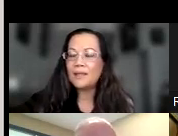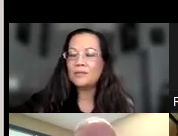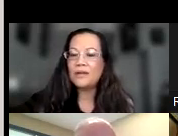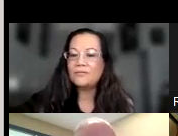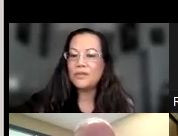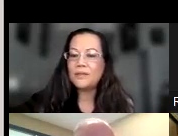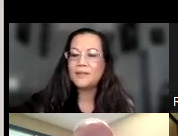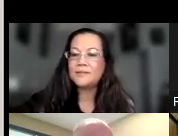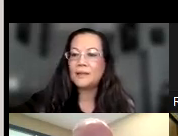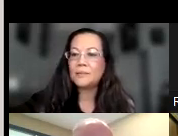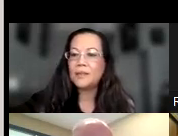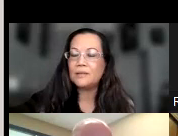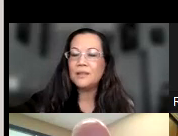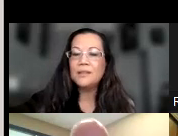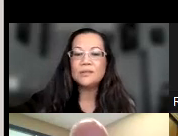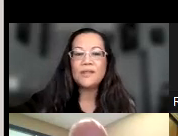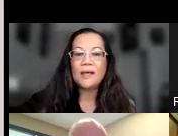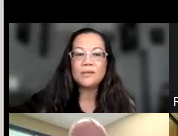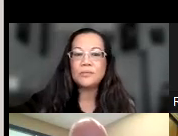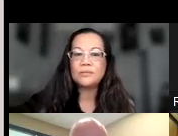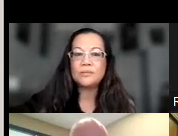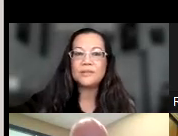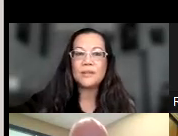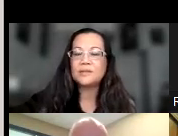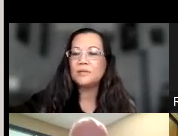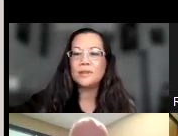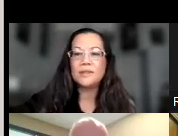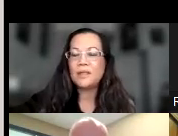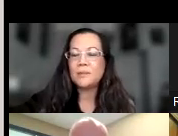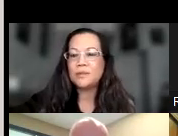pero ellos comparten